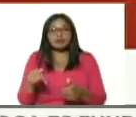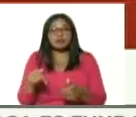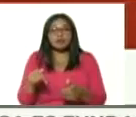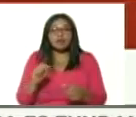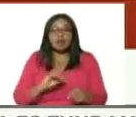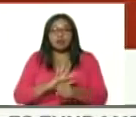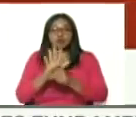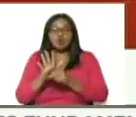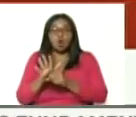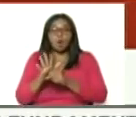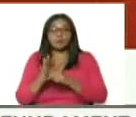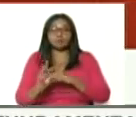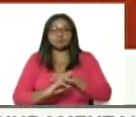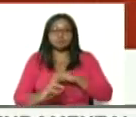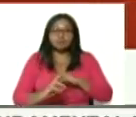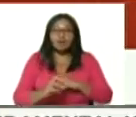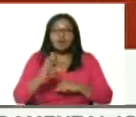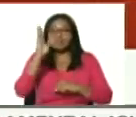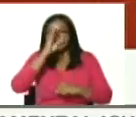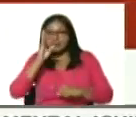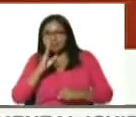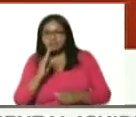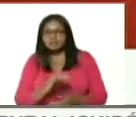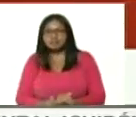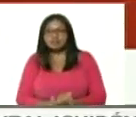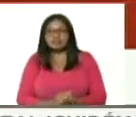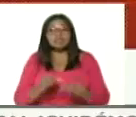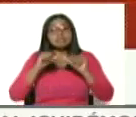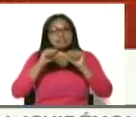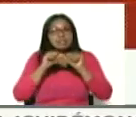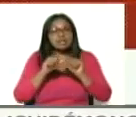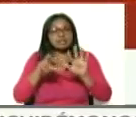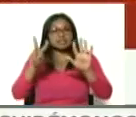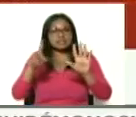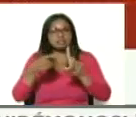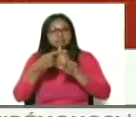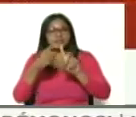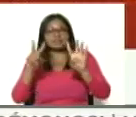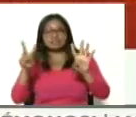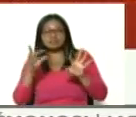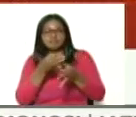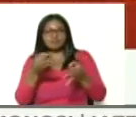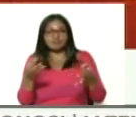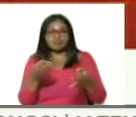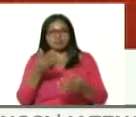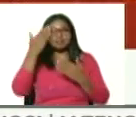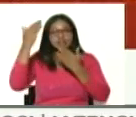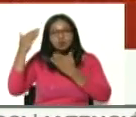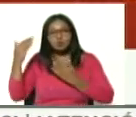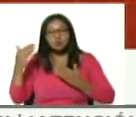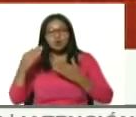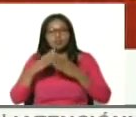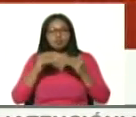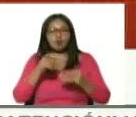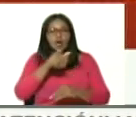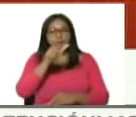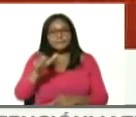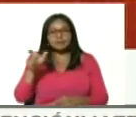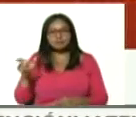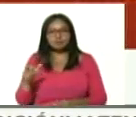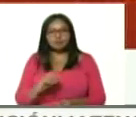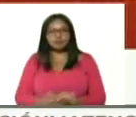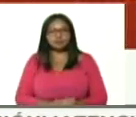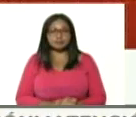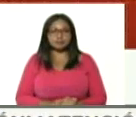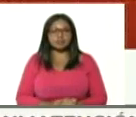variante de la flexibilización y mantener el 7+7 perfecto. Mi saludo a toda la gente de